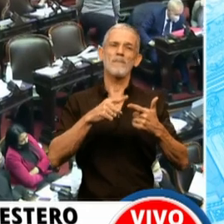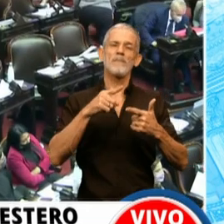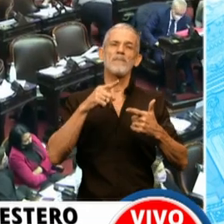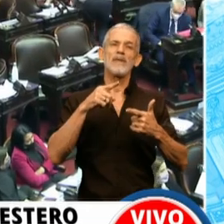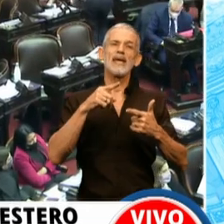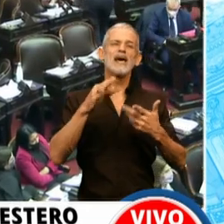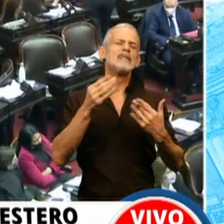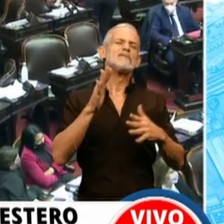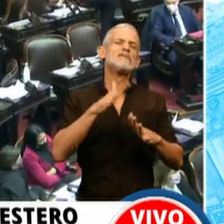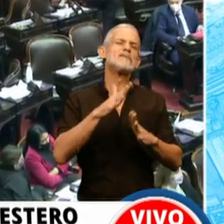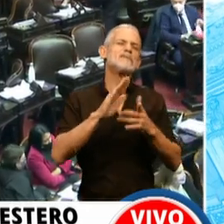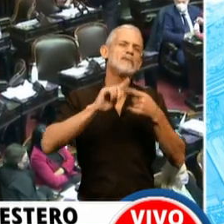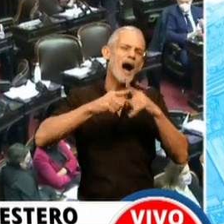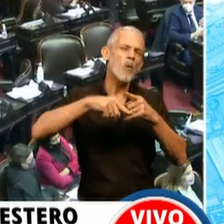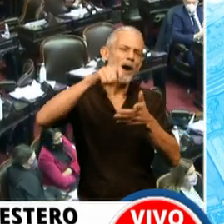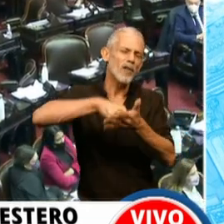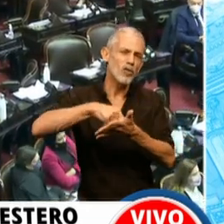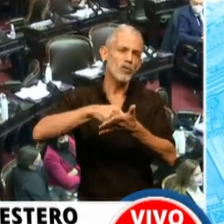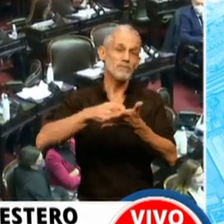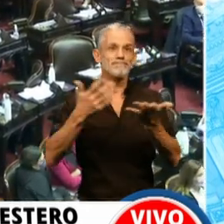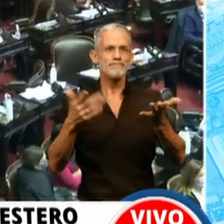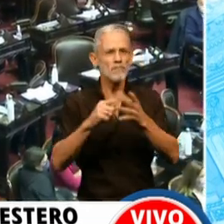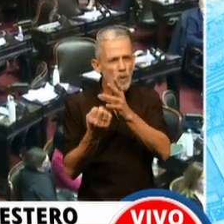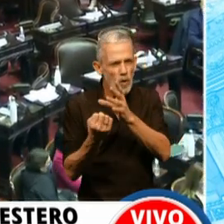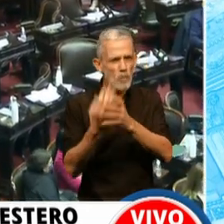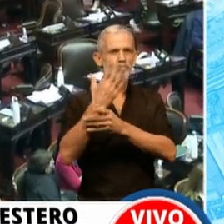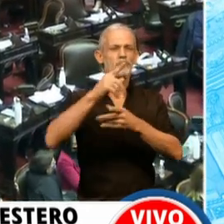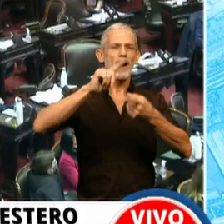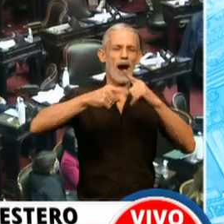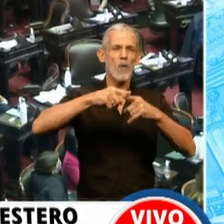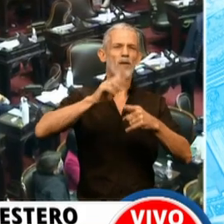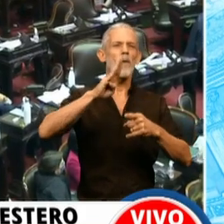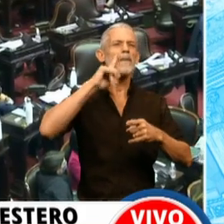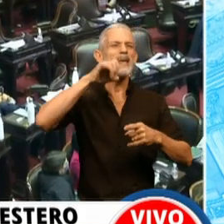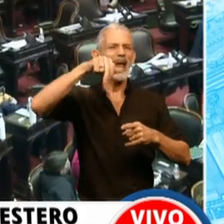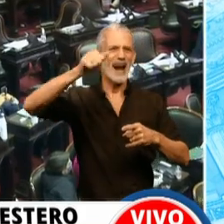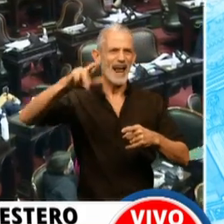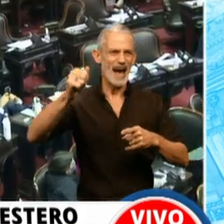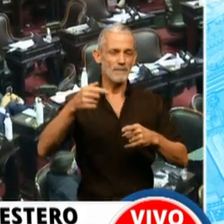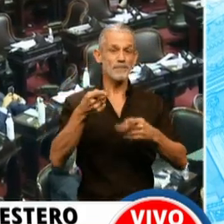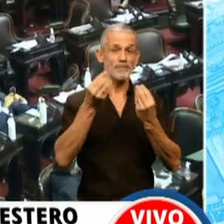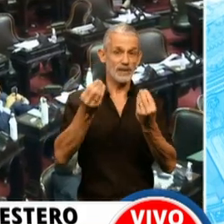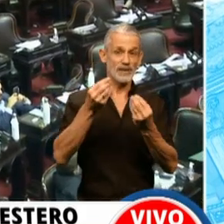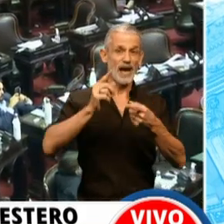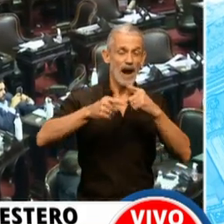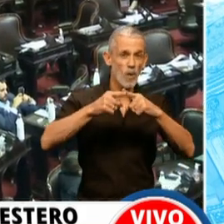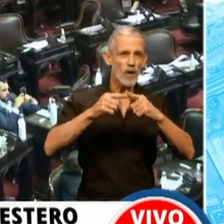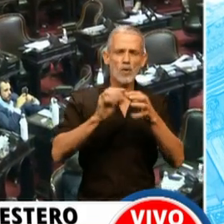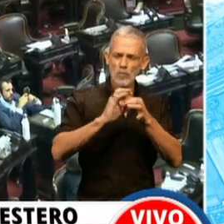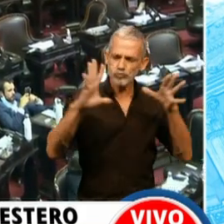que hiciera un tratado así nace el tratado de minar así nace la